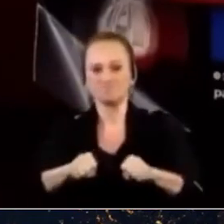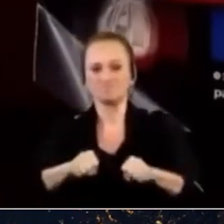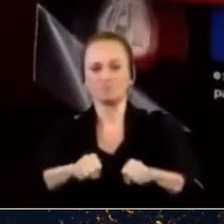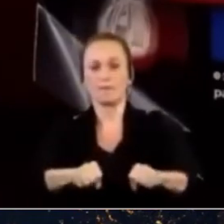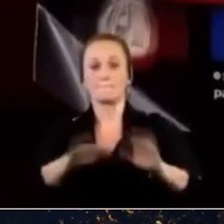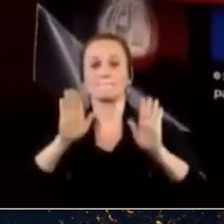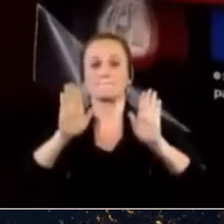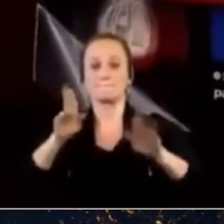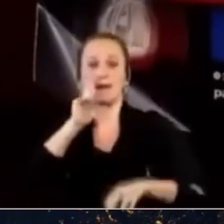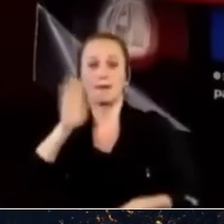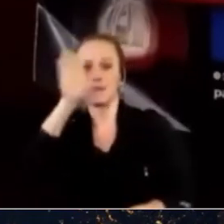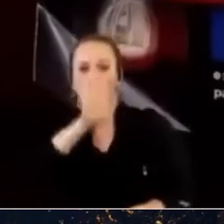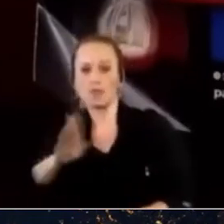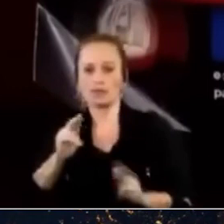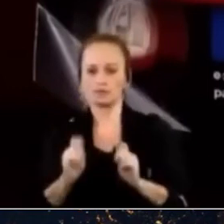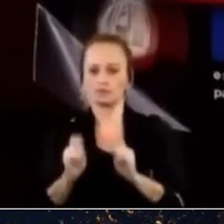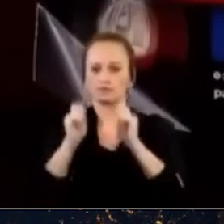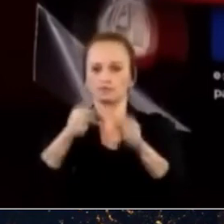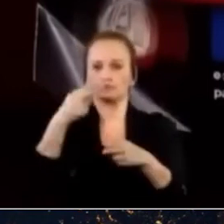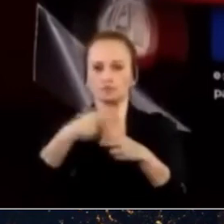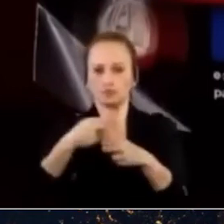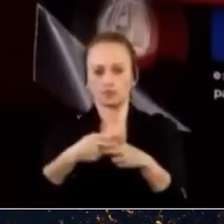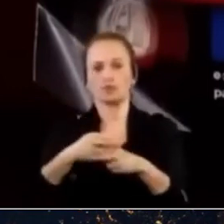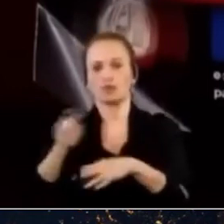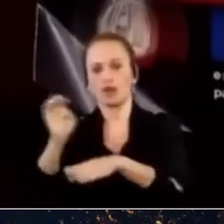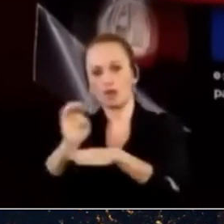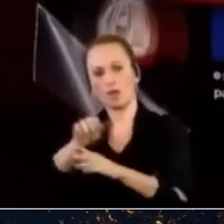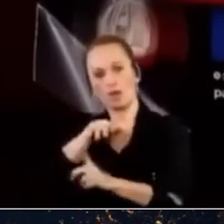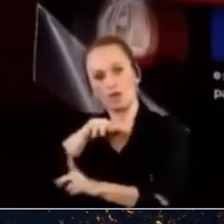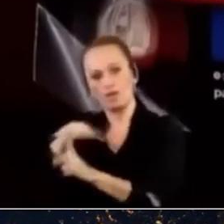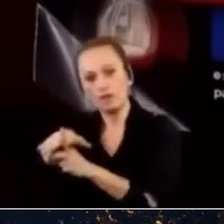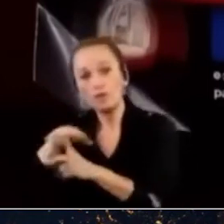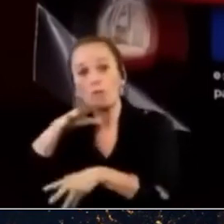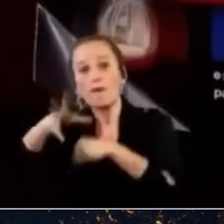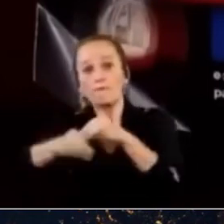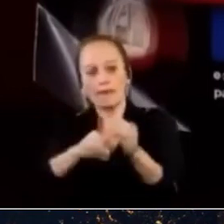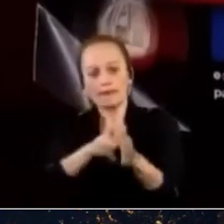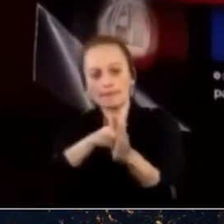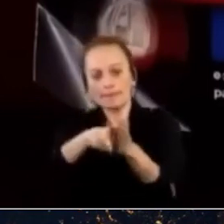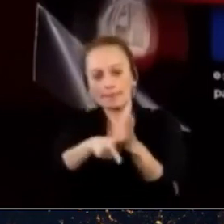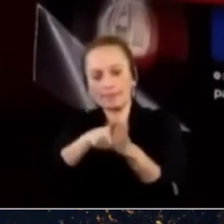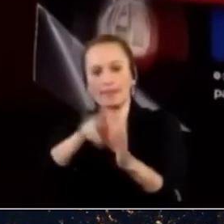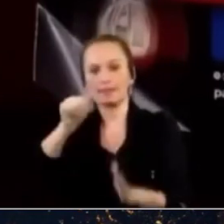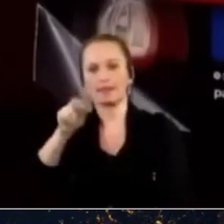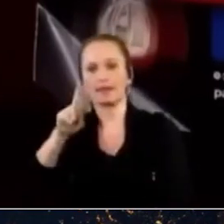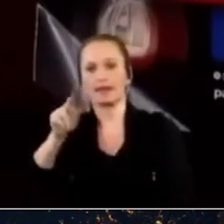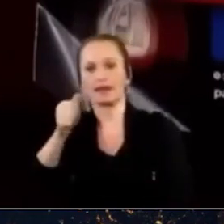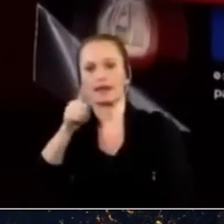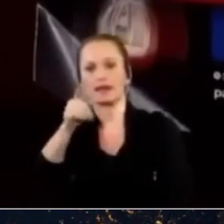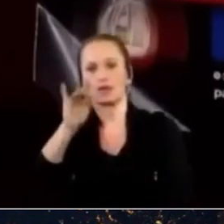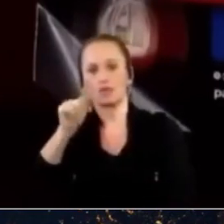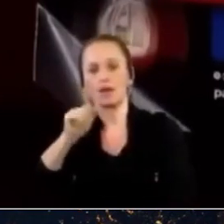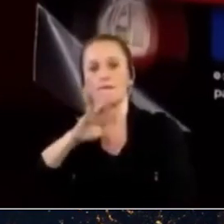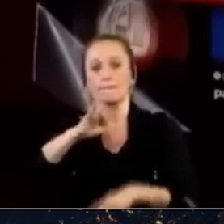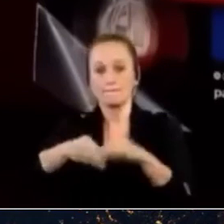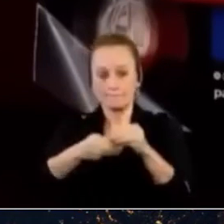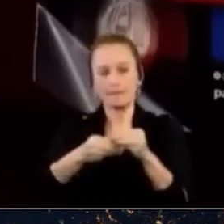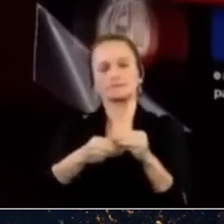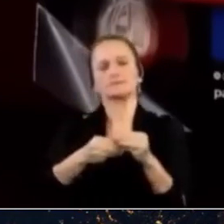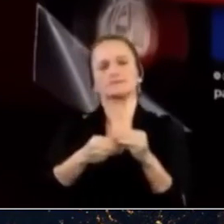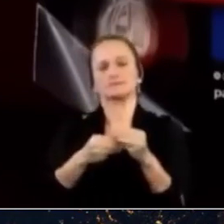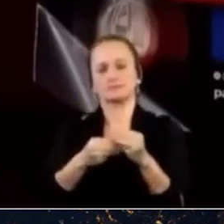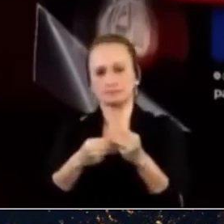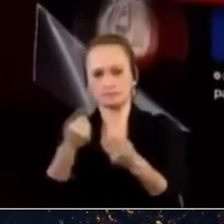paro nacional y les destruimos Ecuador, sumado el tren de Aragua y sumado el cartel de Sinaloa?